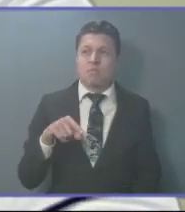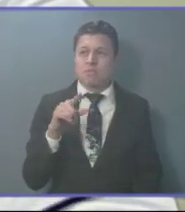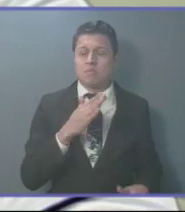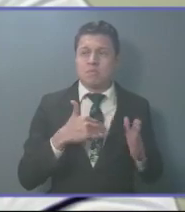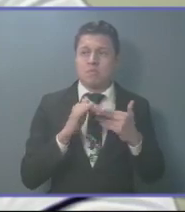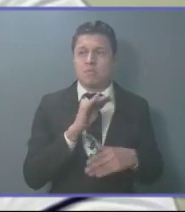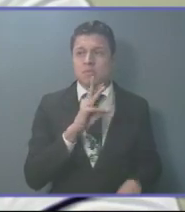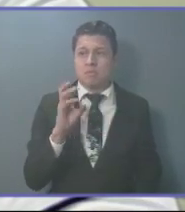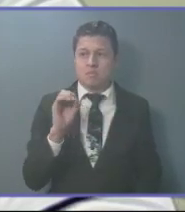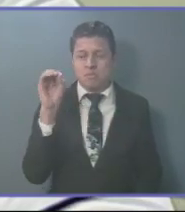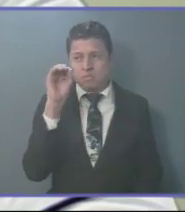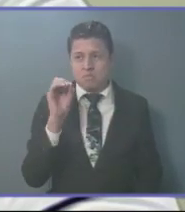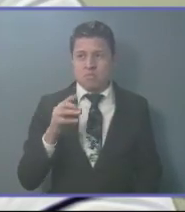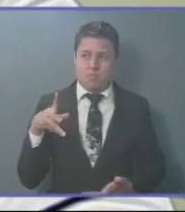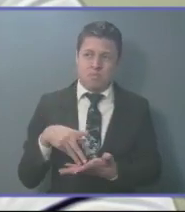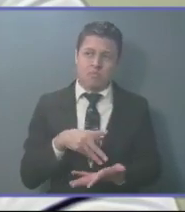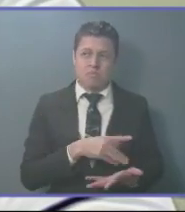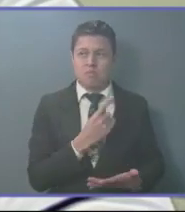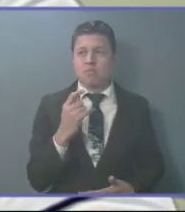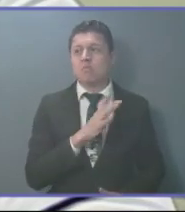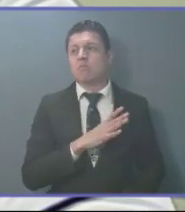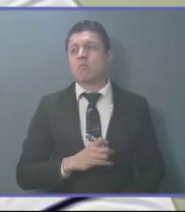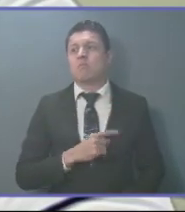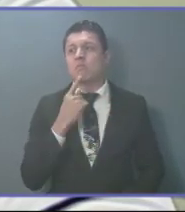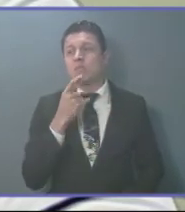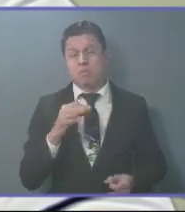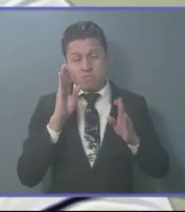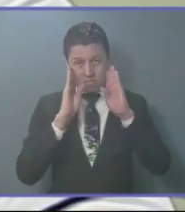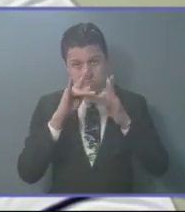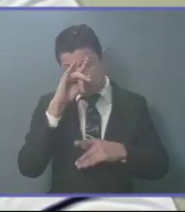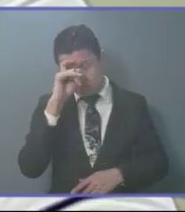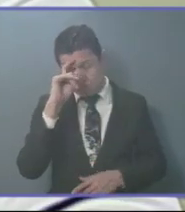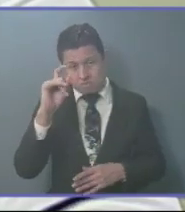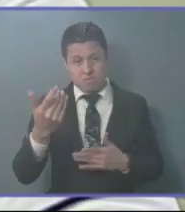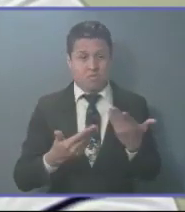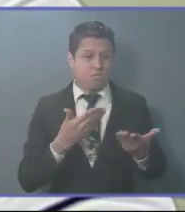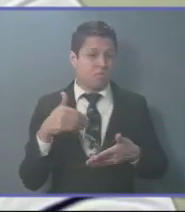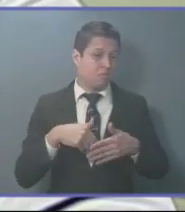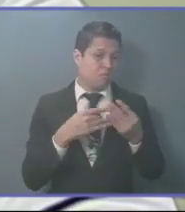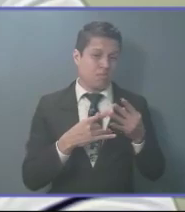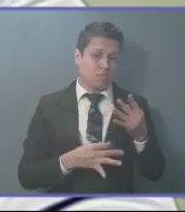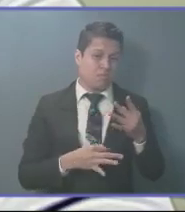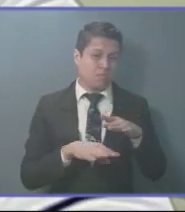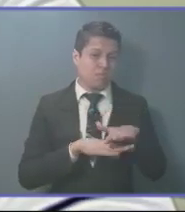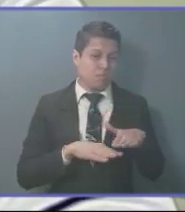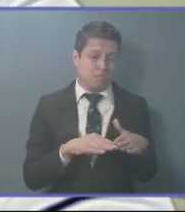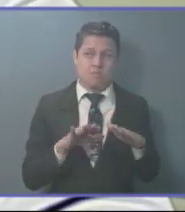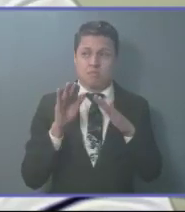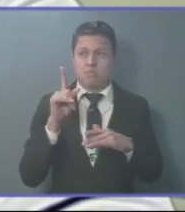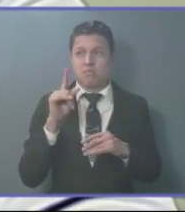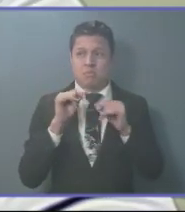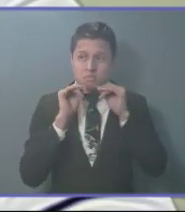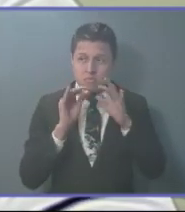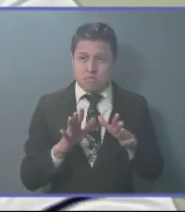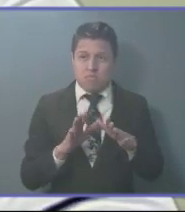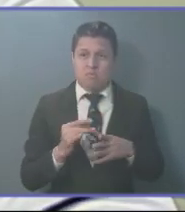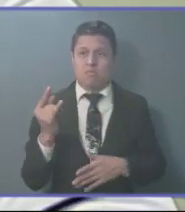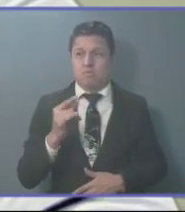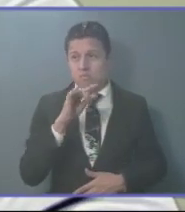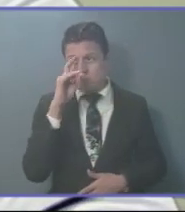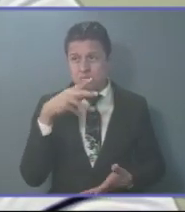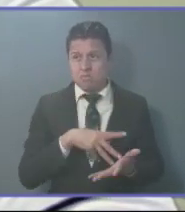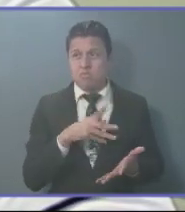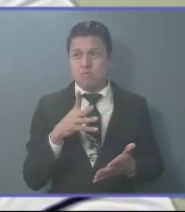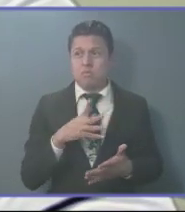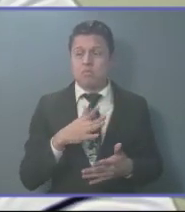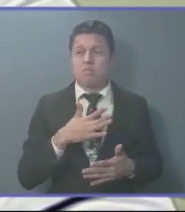del 60% de la población salvadoreña que se dedica al sector informal, porque gracias a Dios y bendición, los empleados